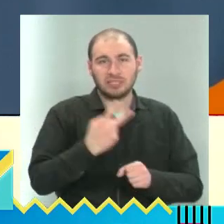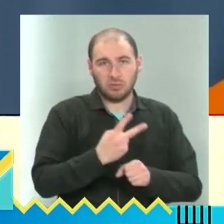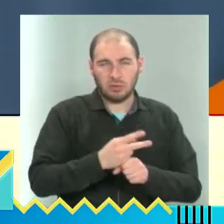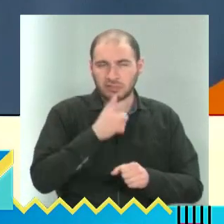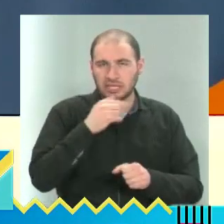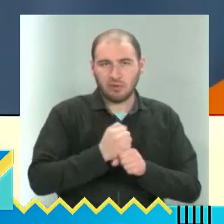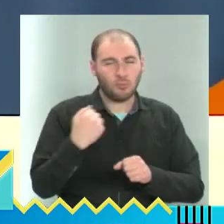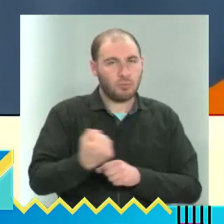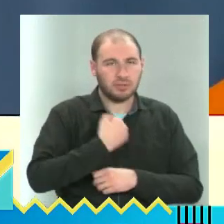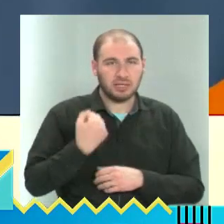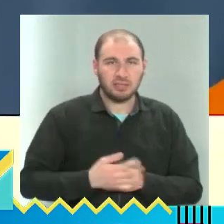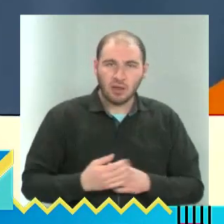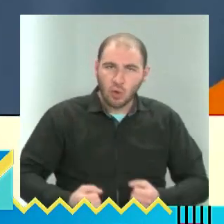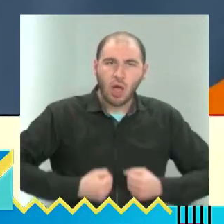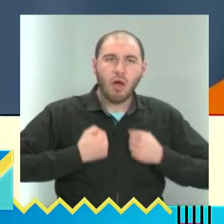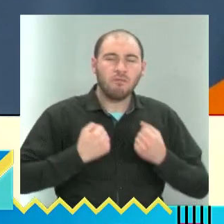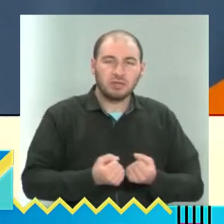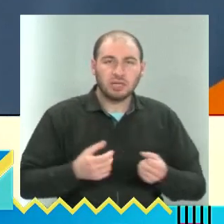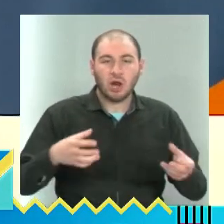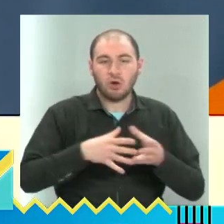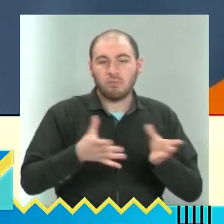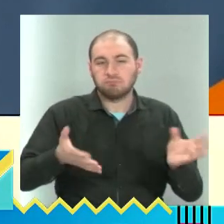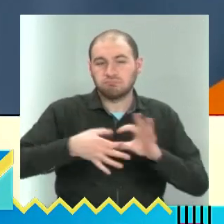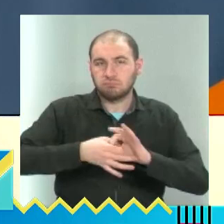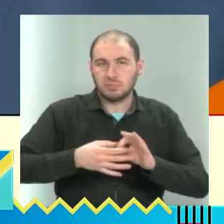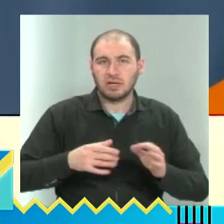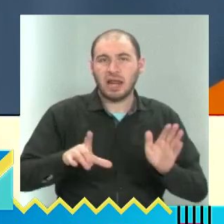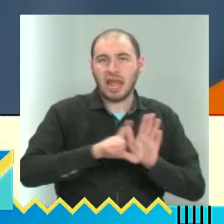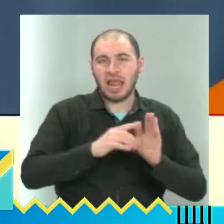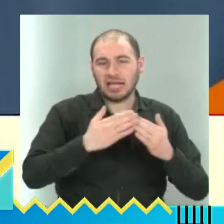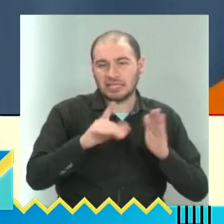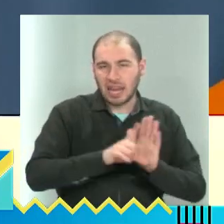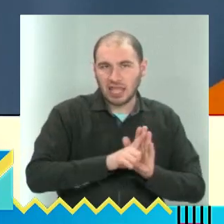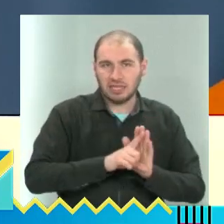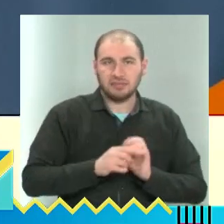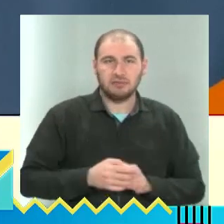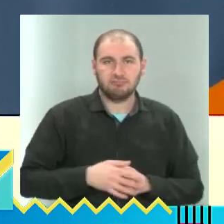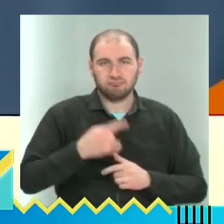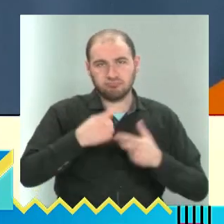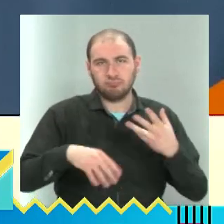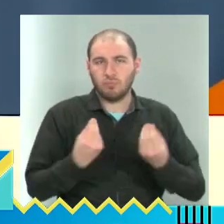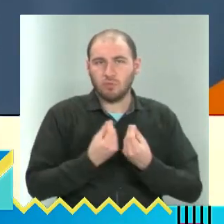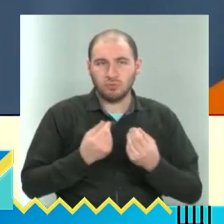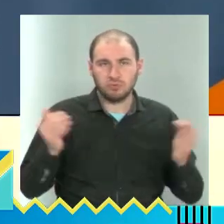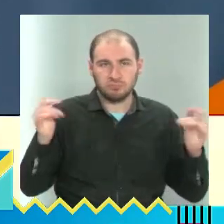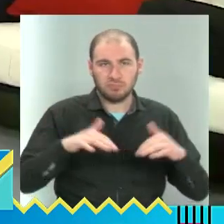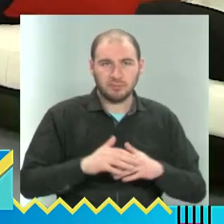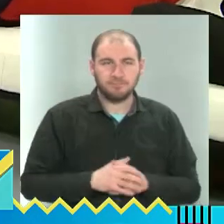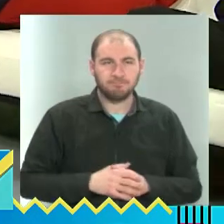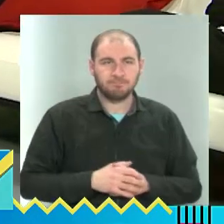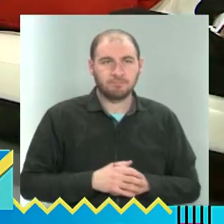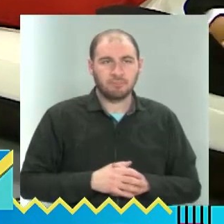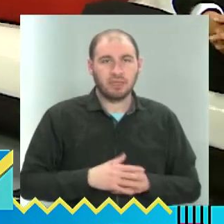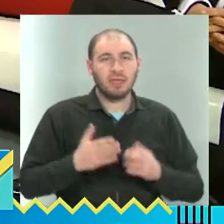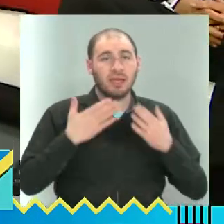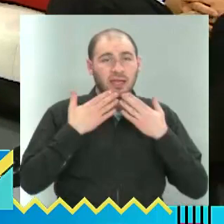parece un trabajo importante, y fortaleciendo la red de articulación a través de la legislatura y muchos actores que están participando. Bien, les